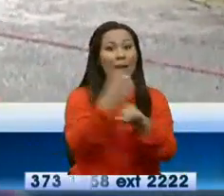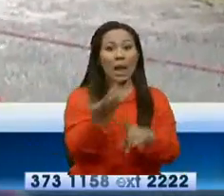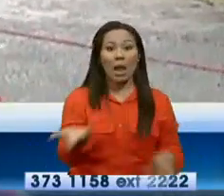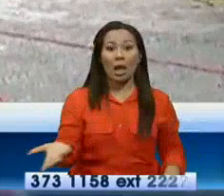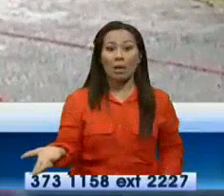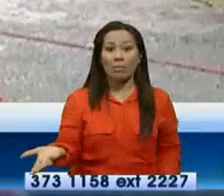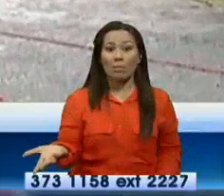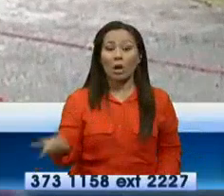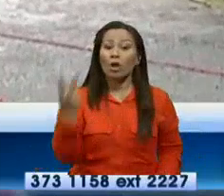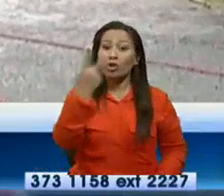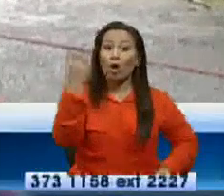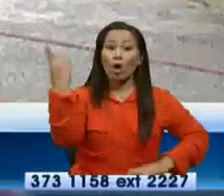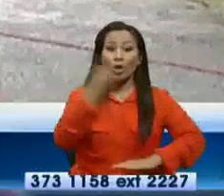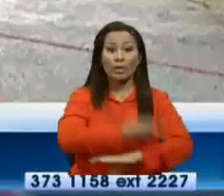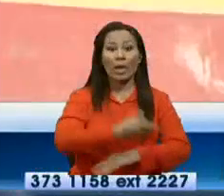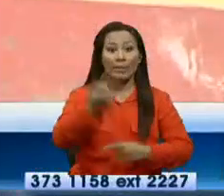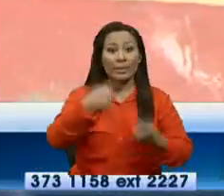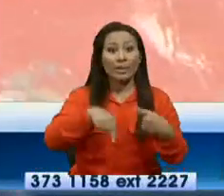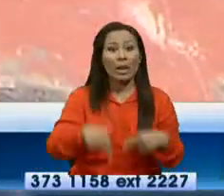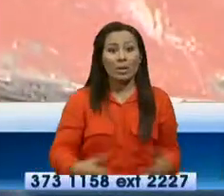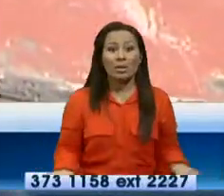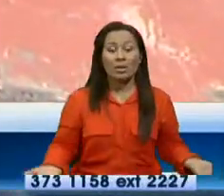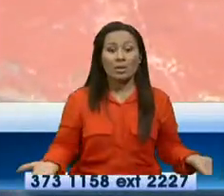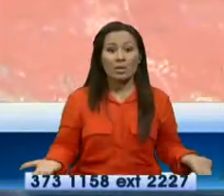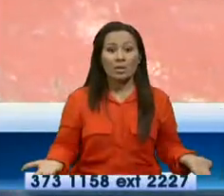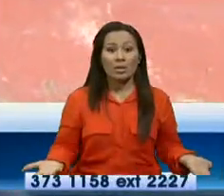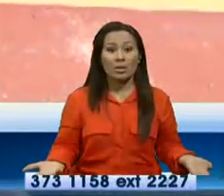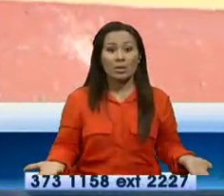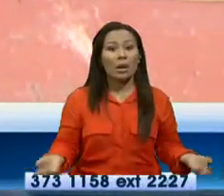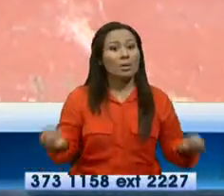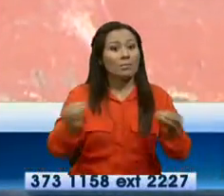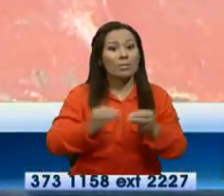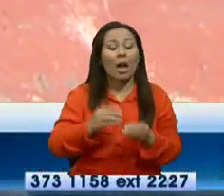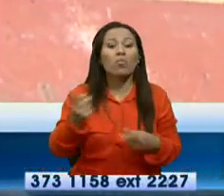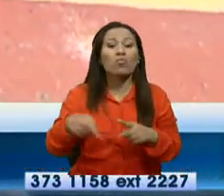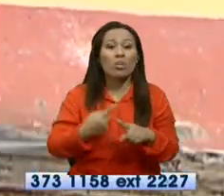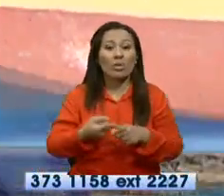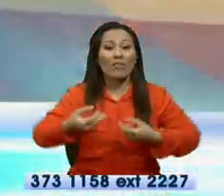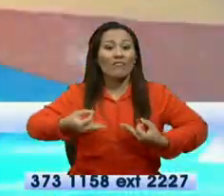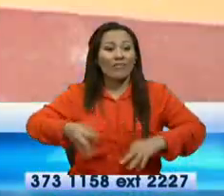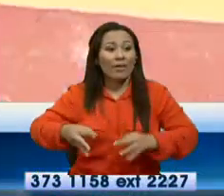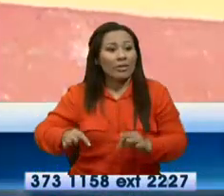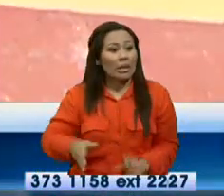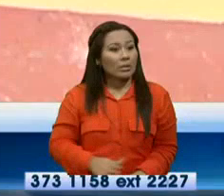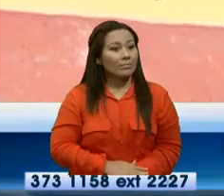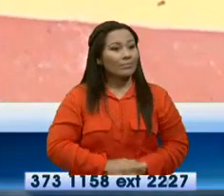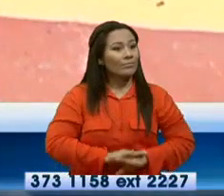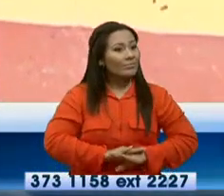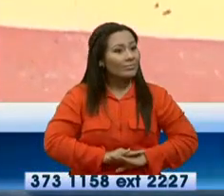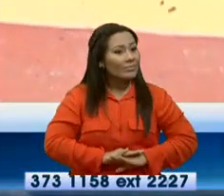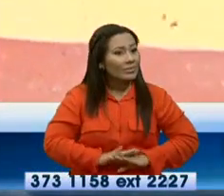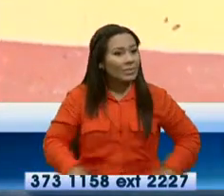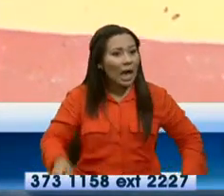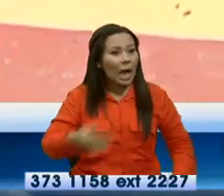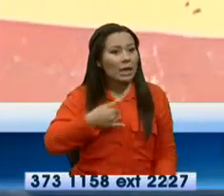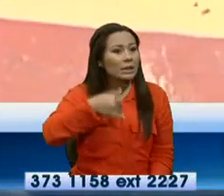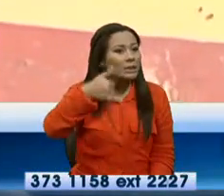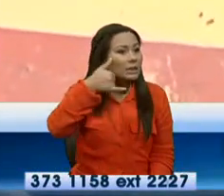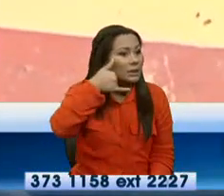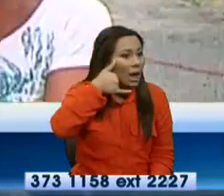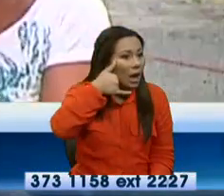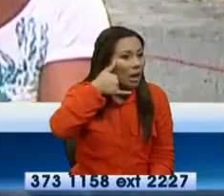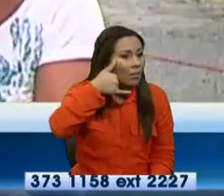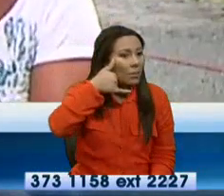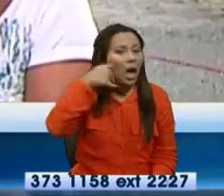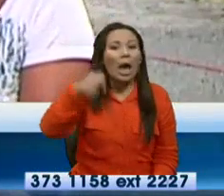que en 2 días venían acá, pero nunca han venido. ¿Hace cuántos días fue? Eso más o menos fue en febrero. Eso se ha hecho, llamadas telefónicas, y lo que contesta es que no hay daños